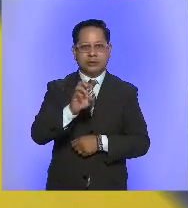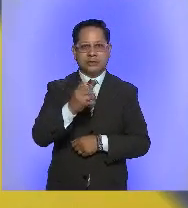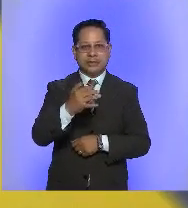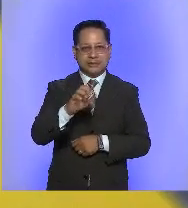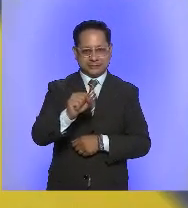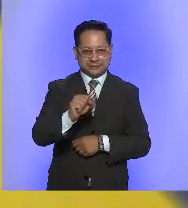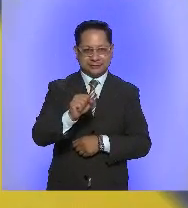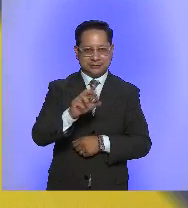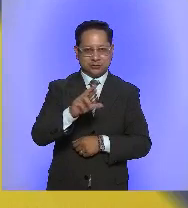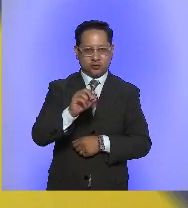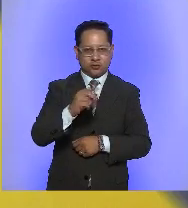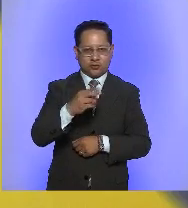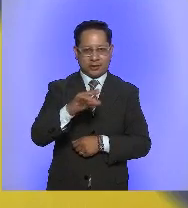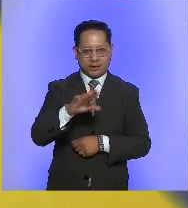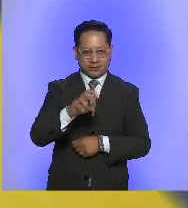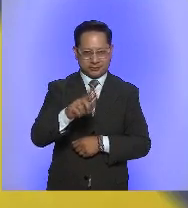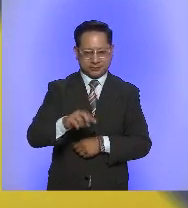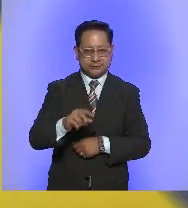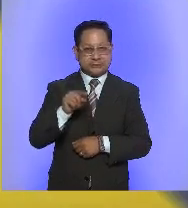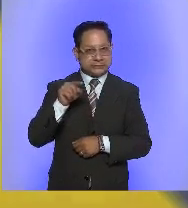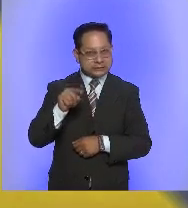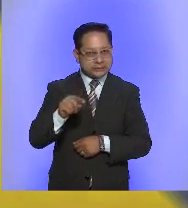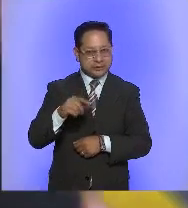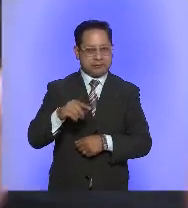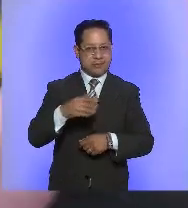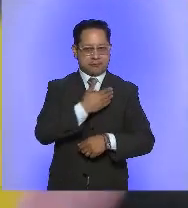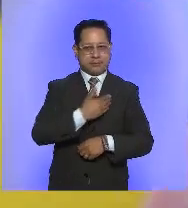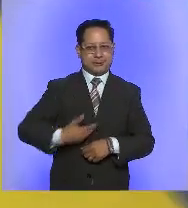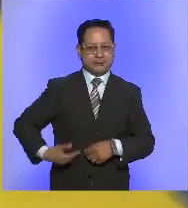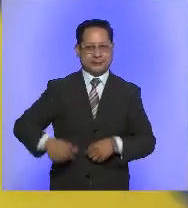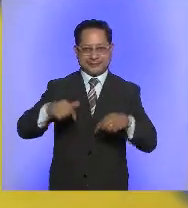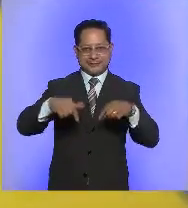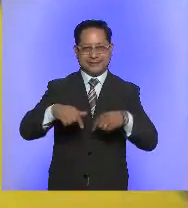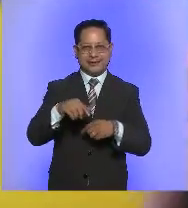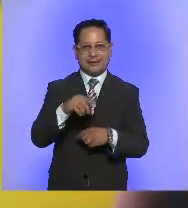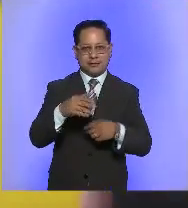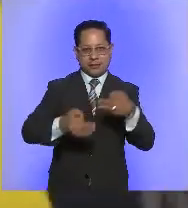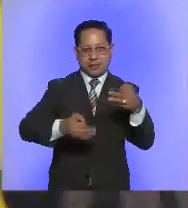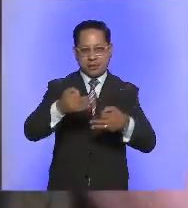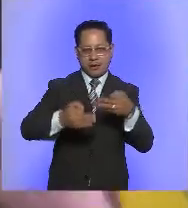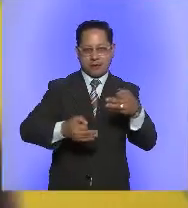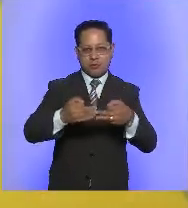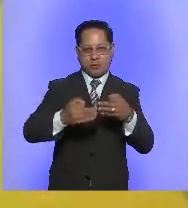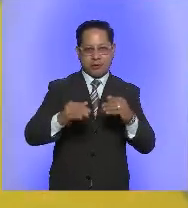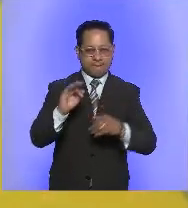Superior del Tribunal Electoral del Poder Judicial de la Federación. Para nosotros es muy